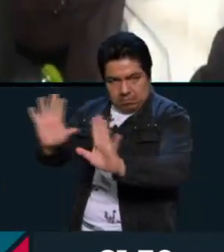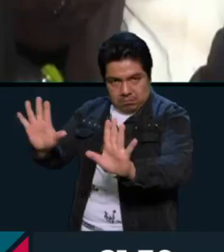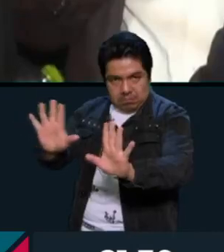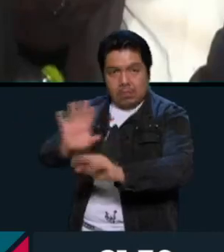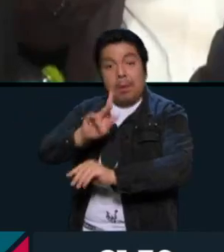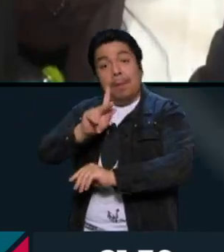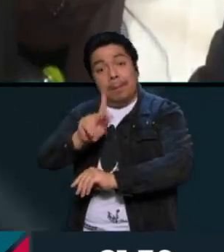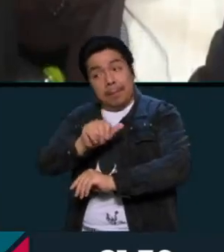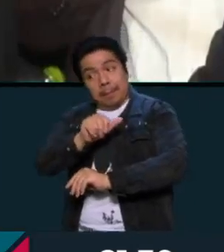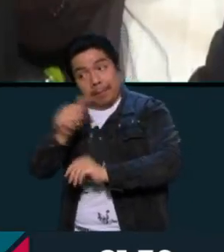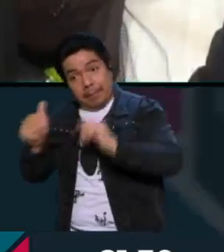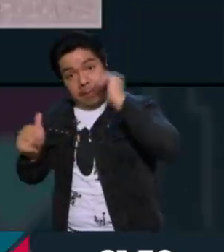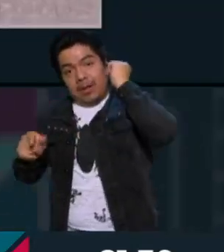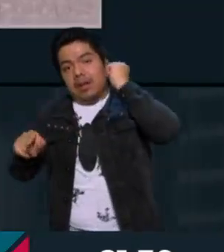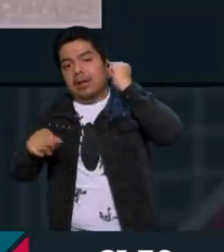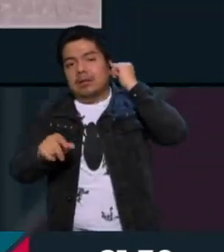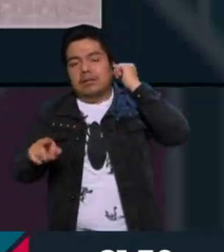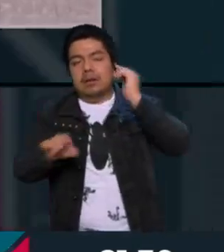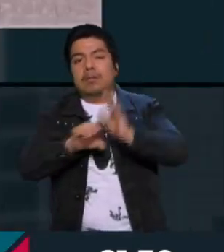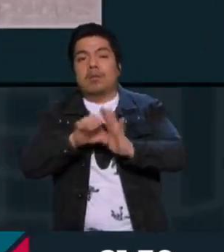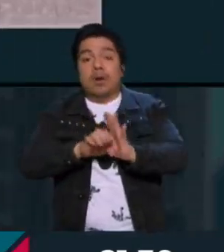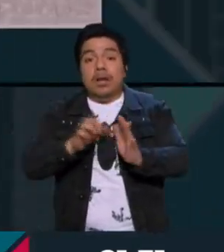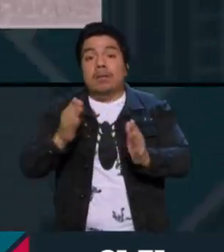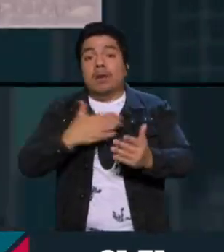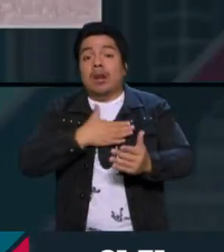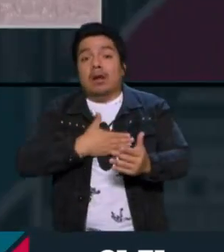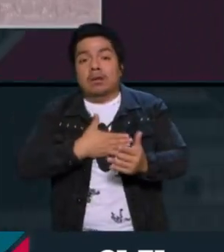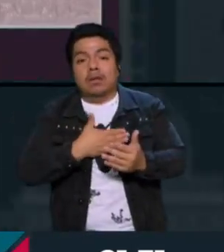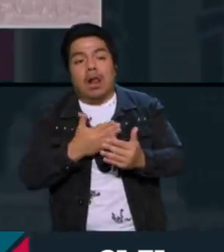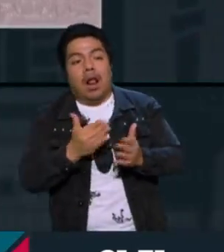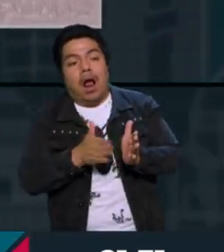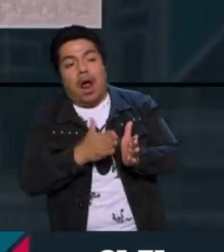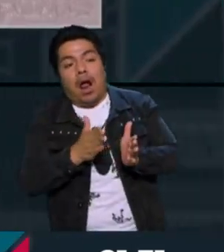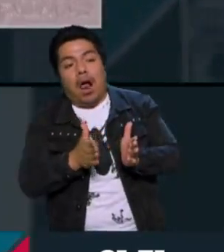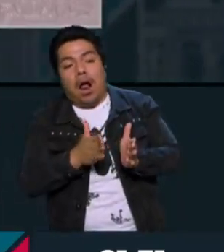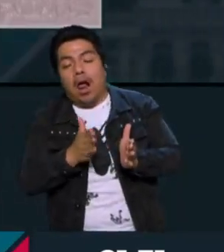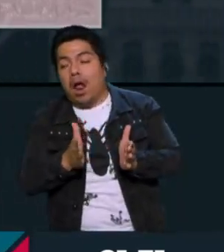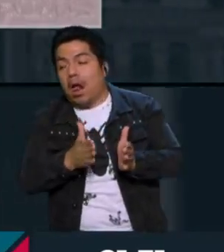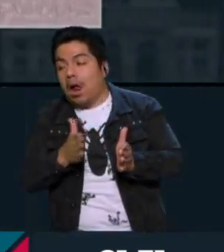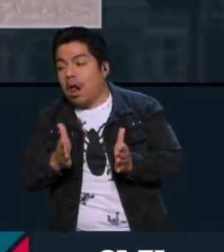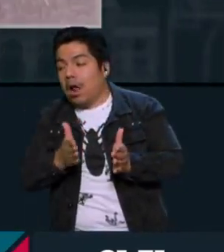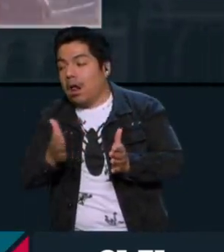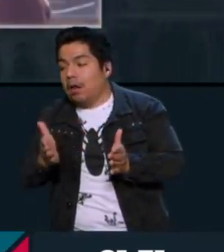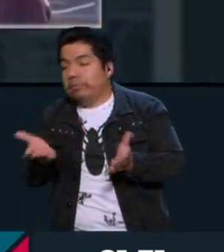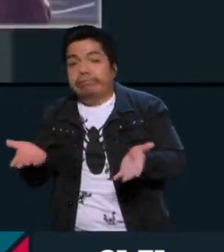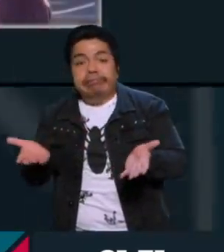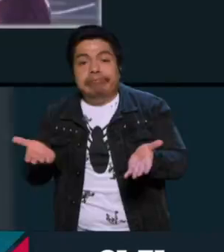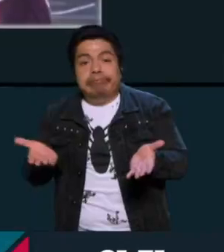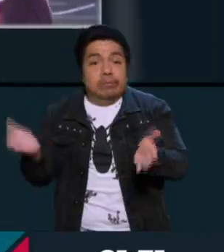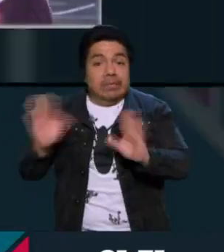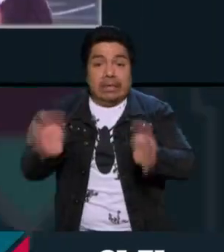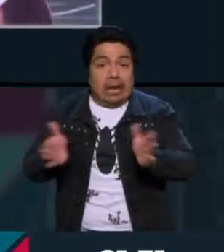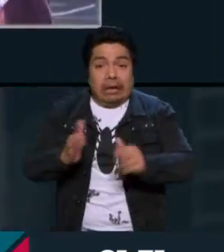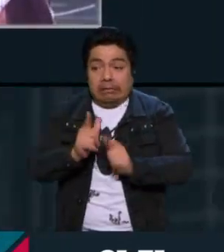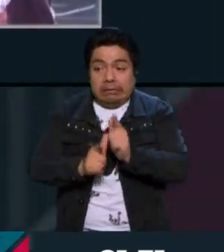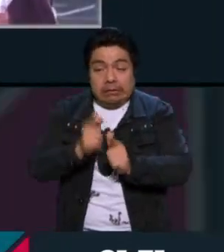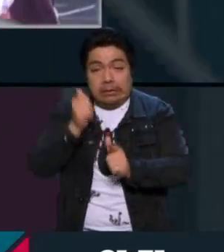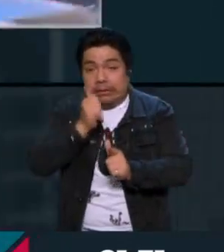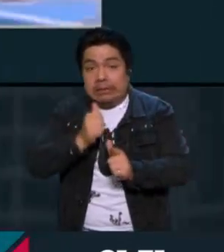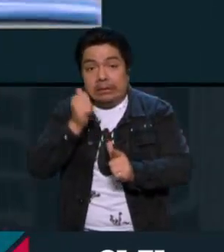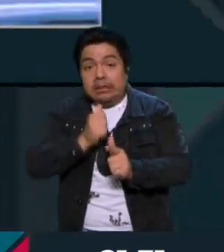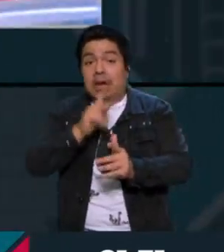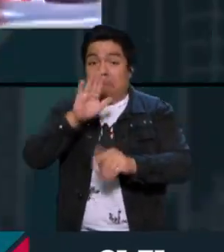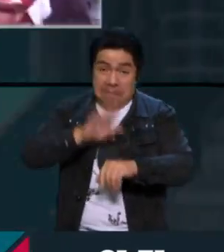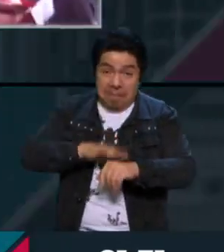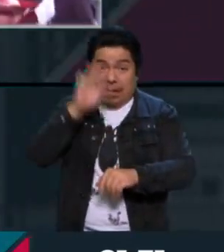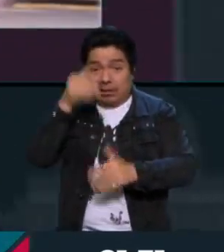otro lado, de lo que implicaría retrasar la justicia, que aún es ya bastante retrasada, retrasar la